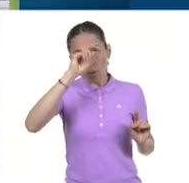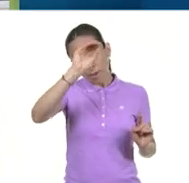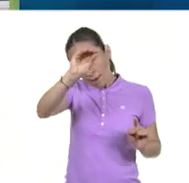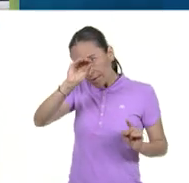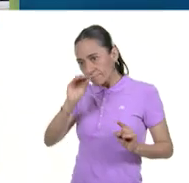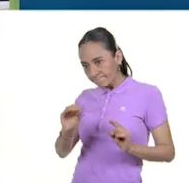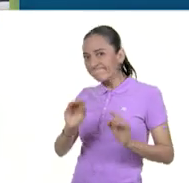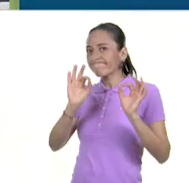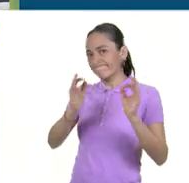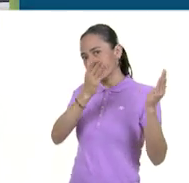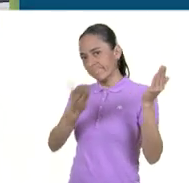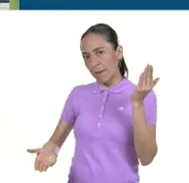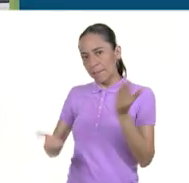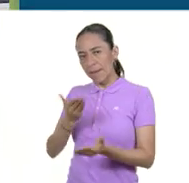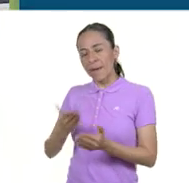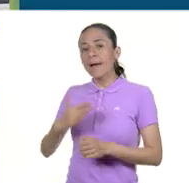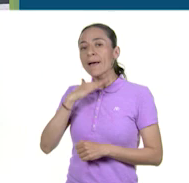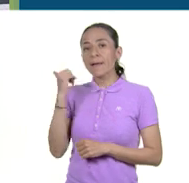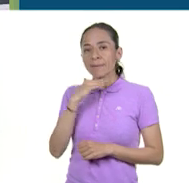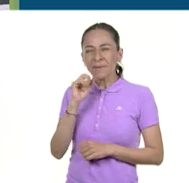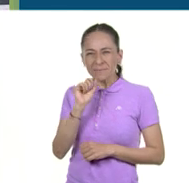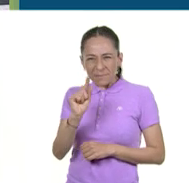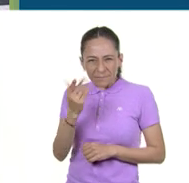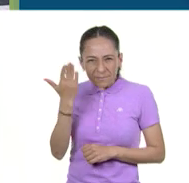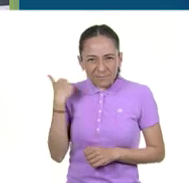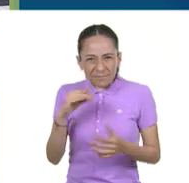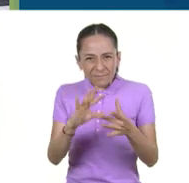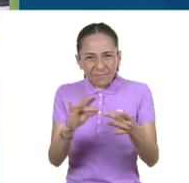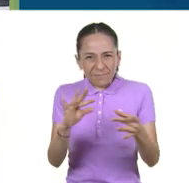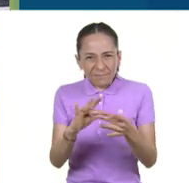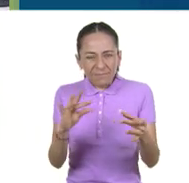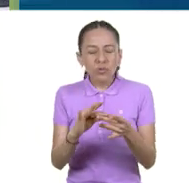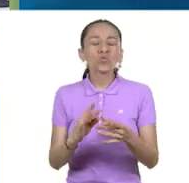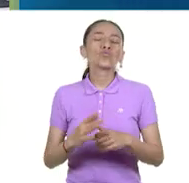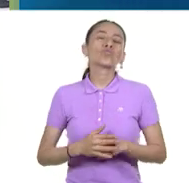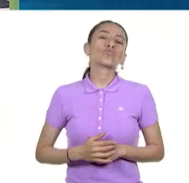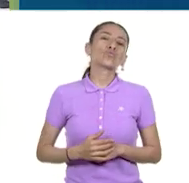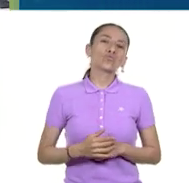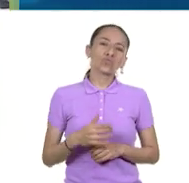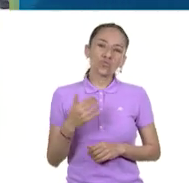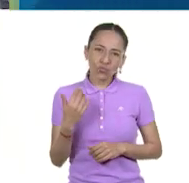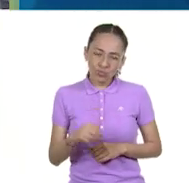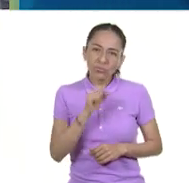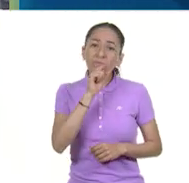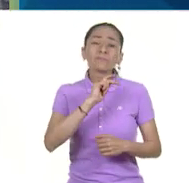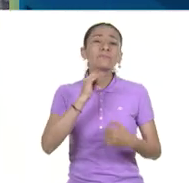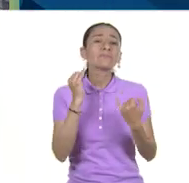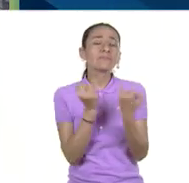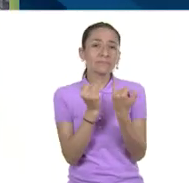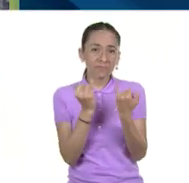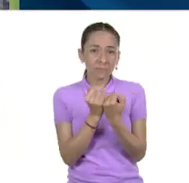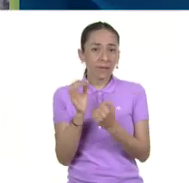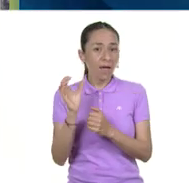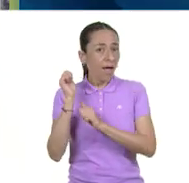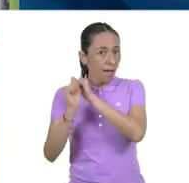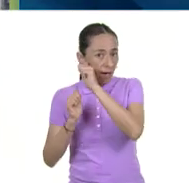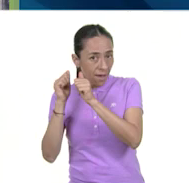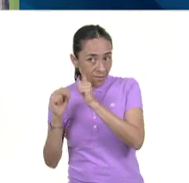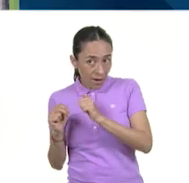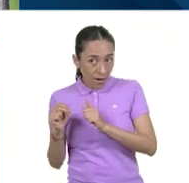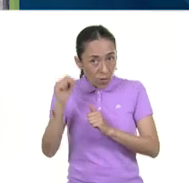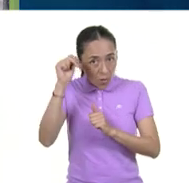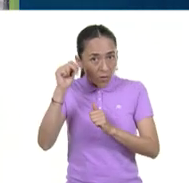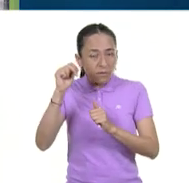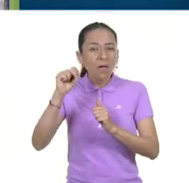Alemania y, como lo señalamos antes, hay una fuerte migración de los países del norte de África hacia